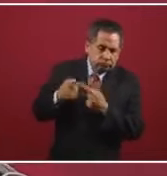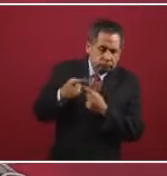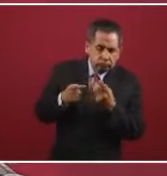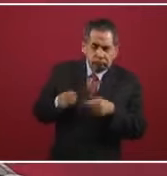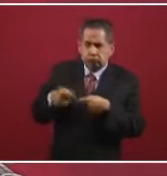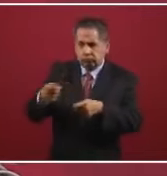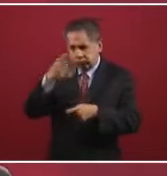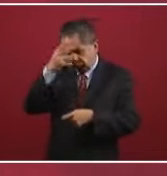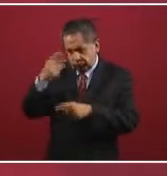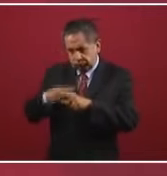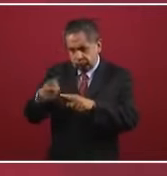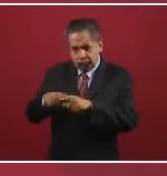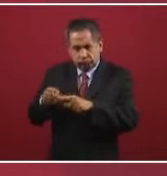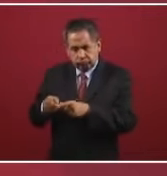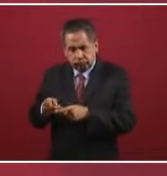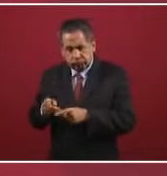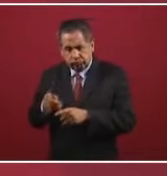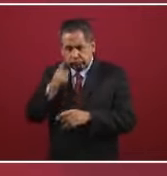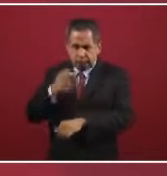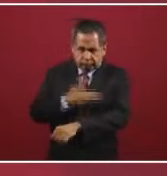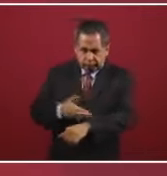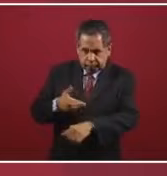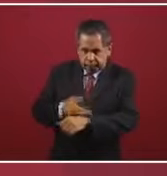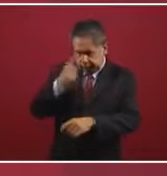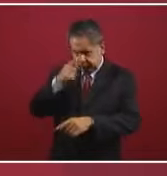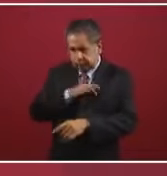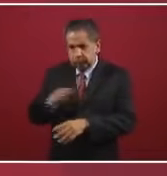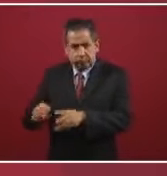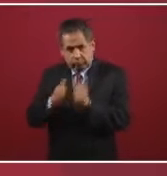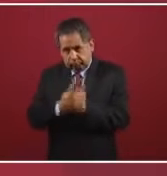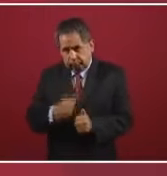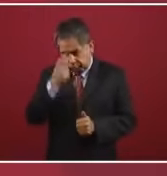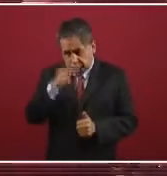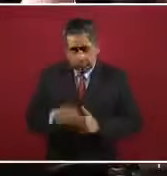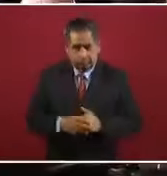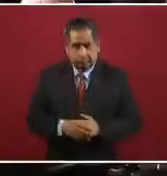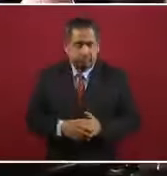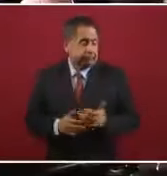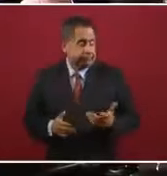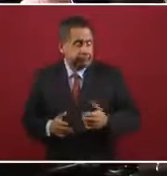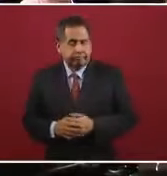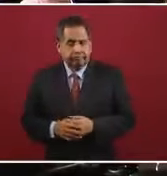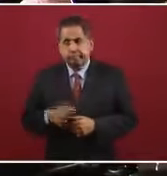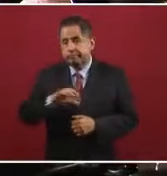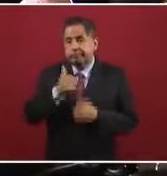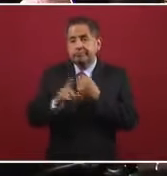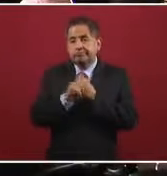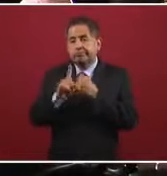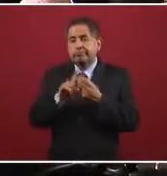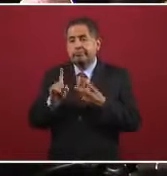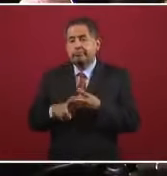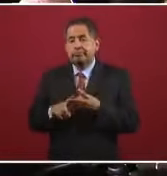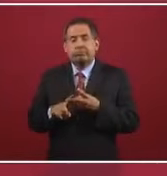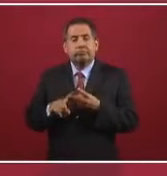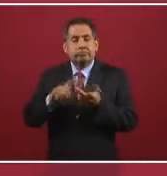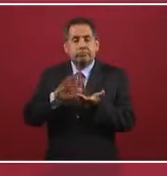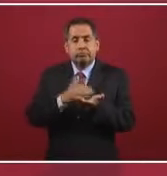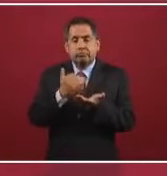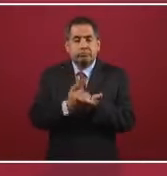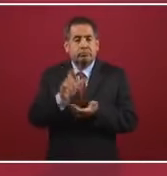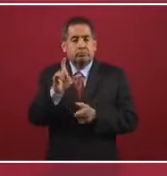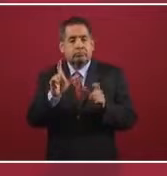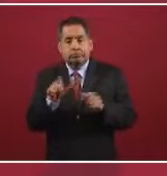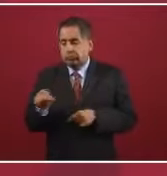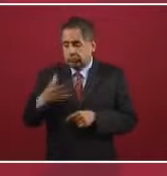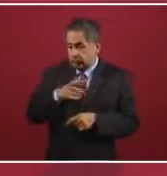visas para que estén legalmente en México. Ahí tenemos otro problema, que es el problema de identificación, porque no tiene